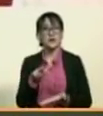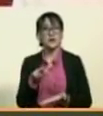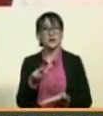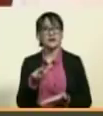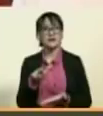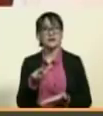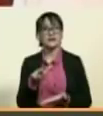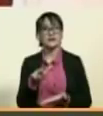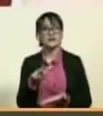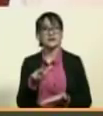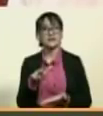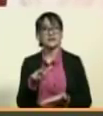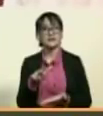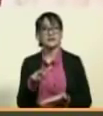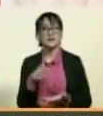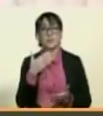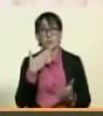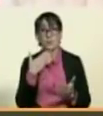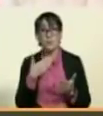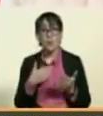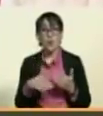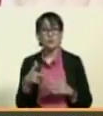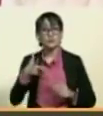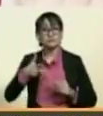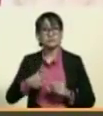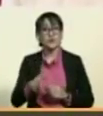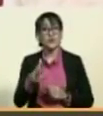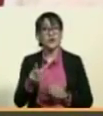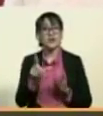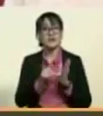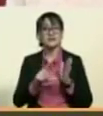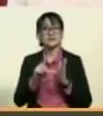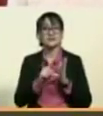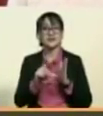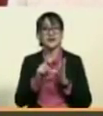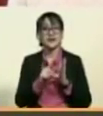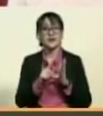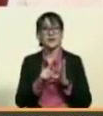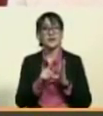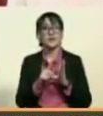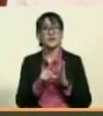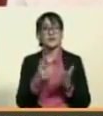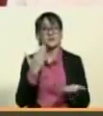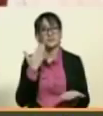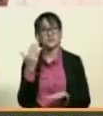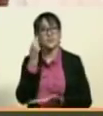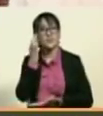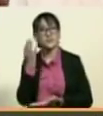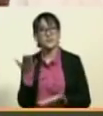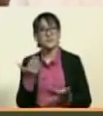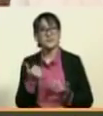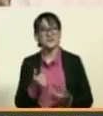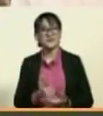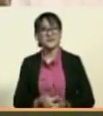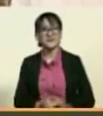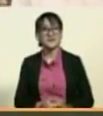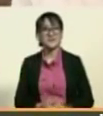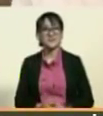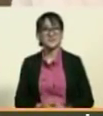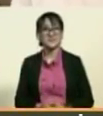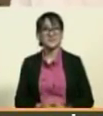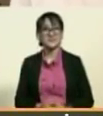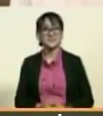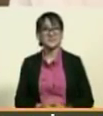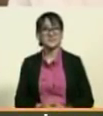de mí y a estar muy pronto inaugurando el liceo que Cristina me ha pedido. Cristal me ha